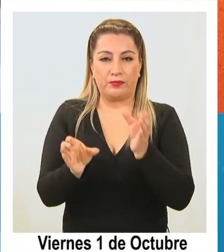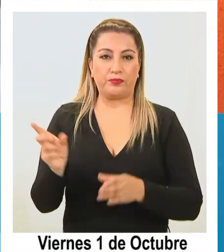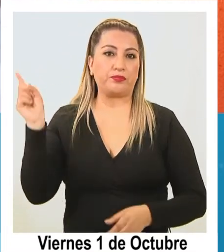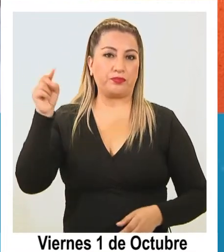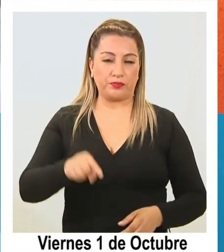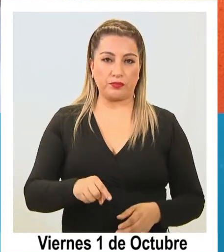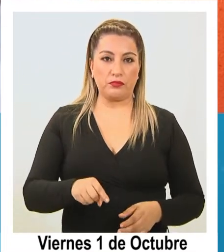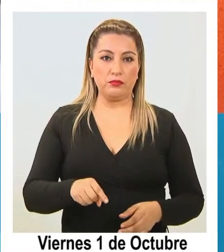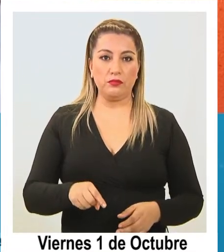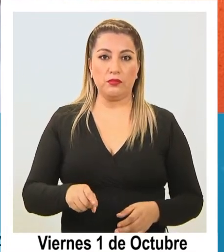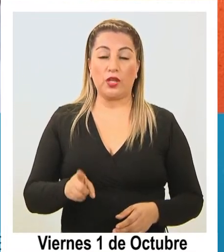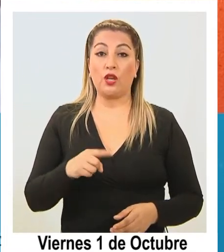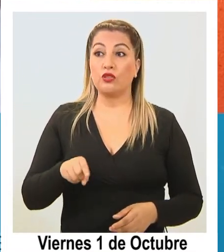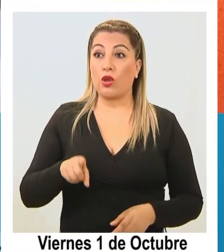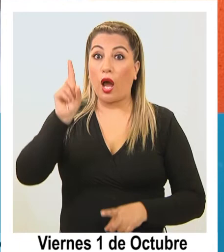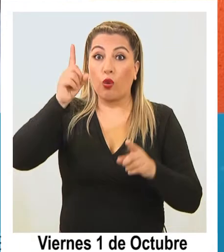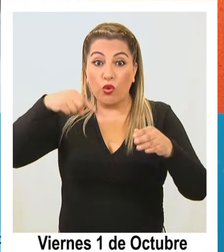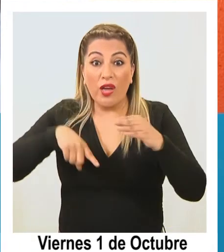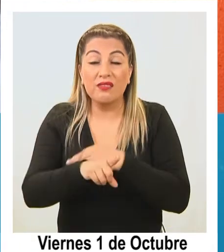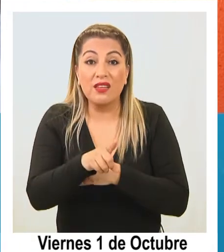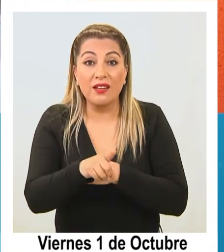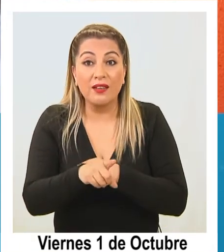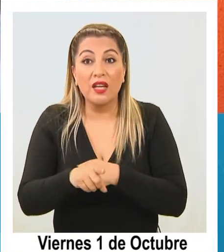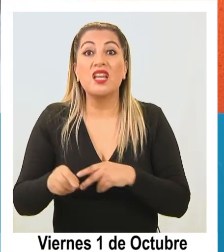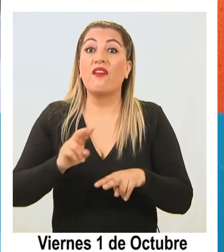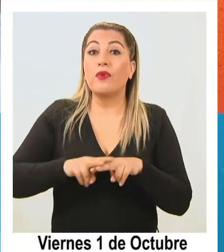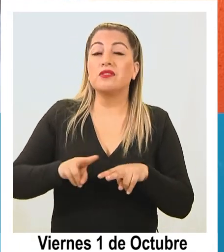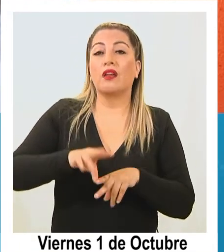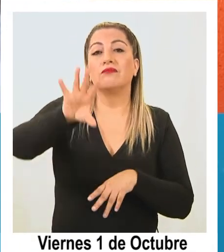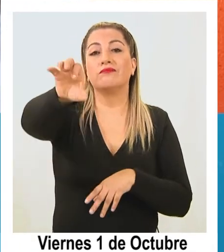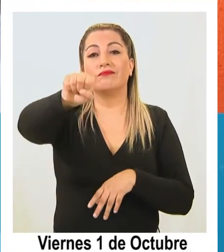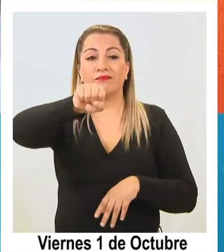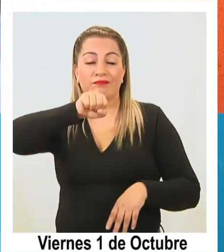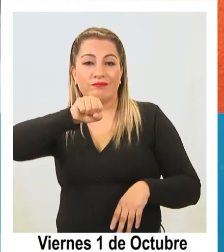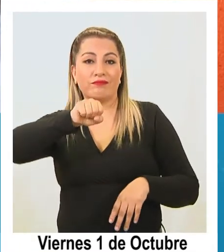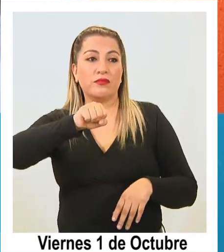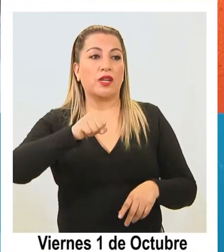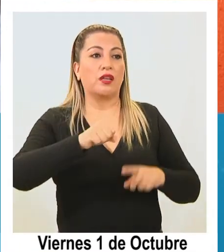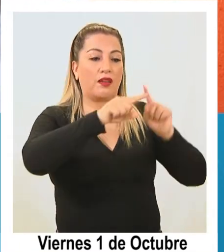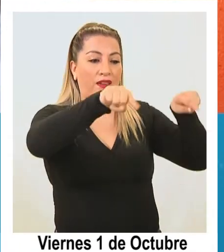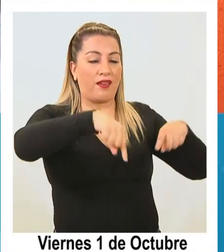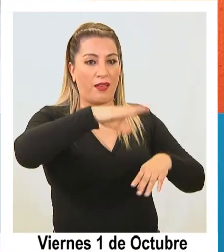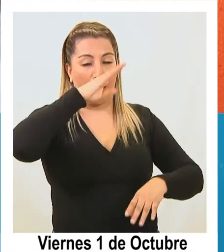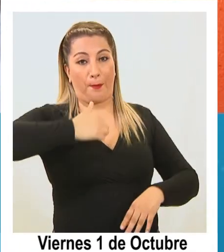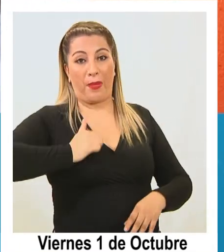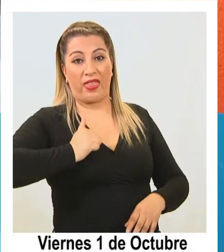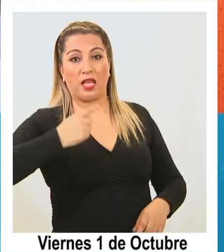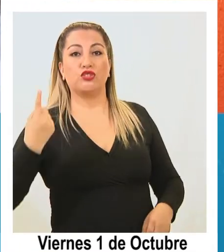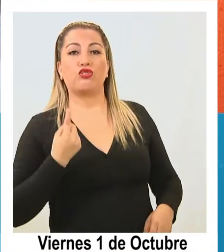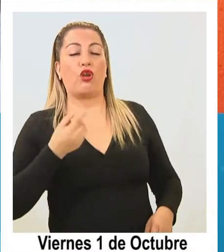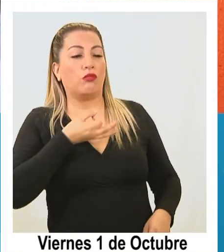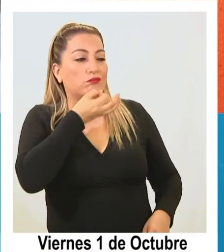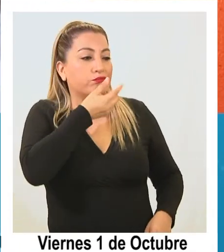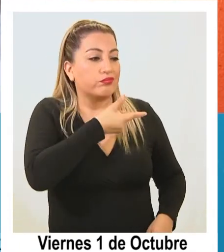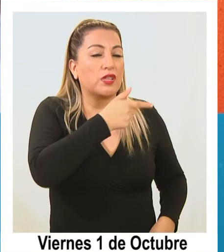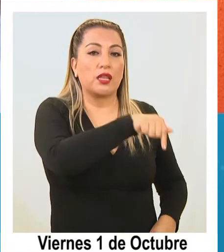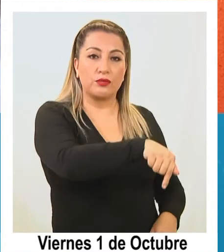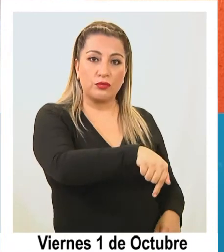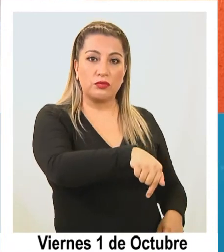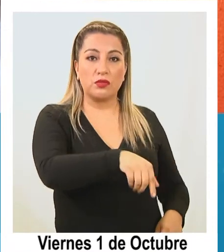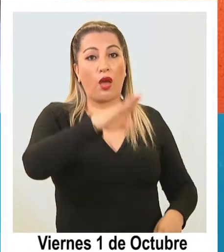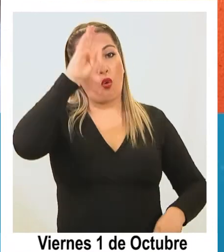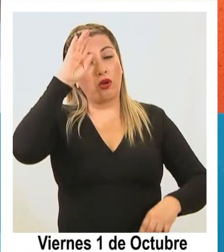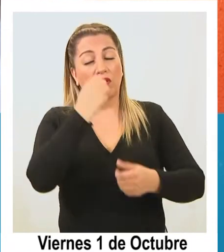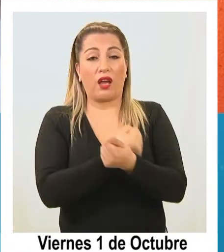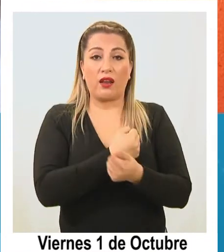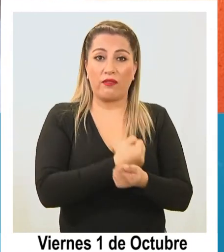a pasar los vamos a conducir para que se hagan lo que le hemos llamado el autodenuncio. o la denuncia, ¿no es cierto?, en